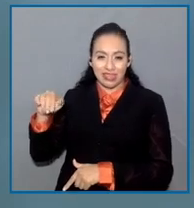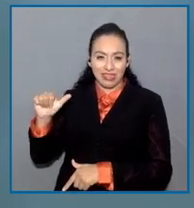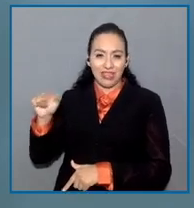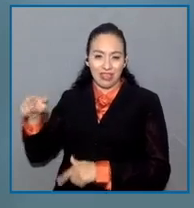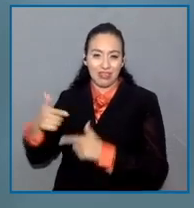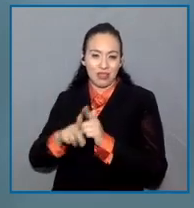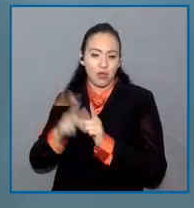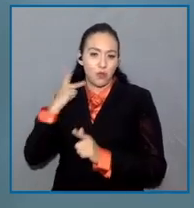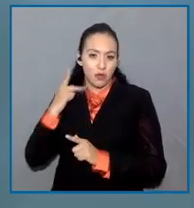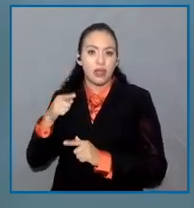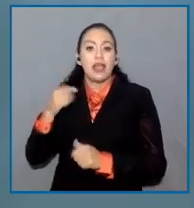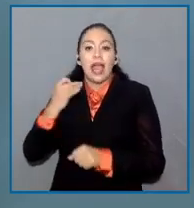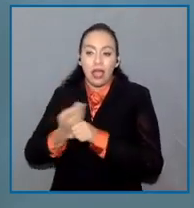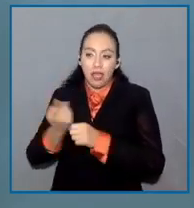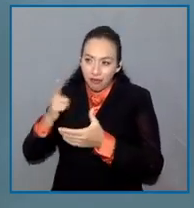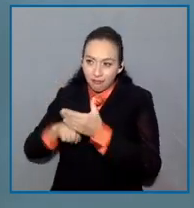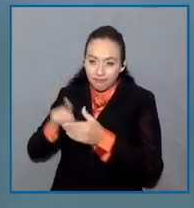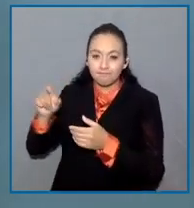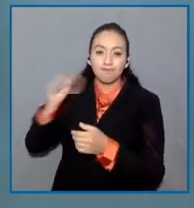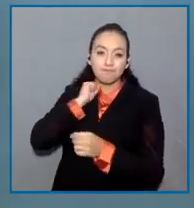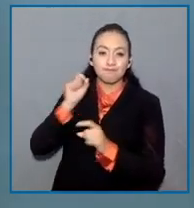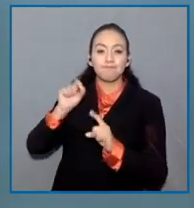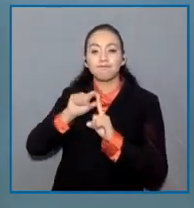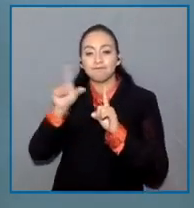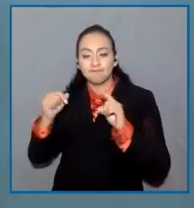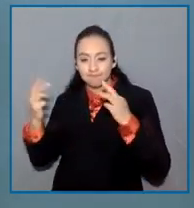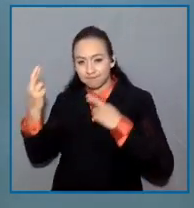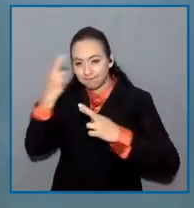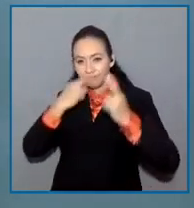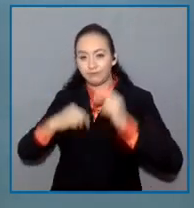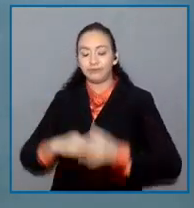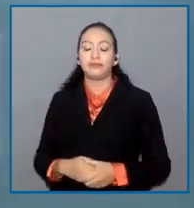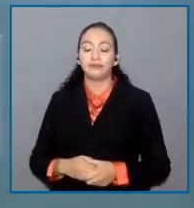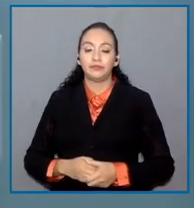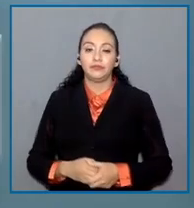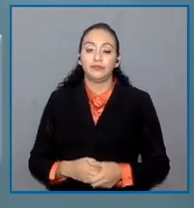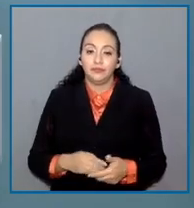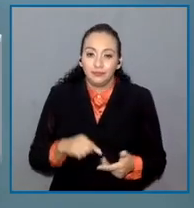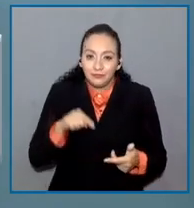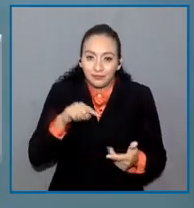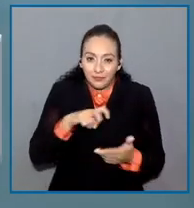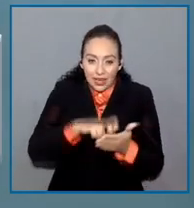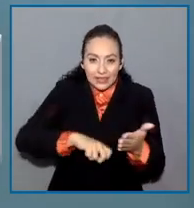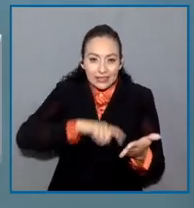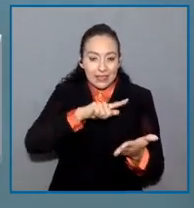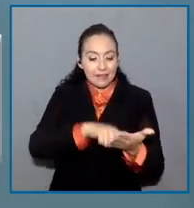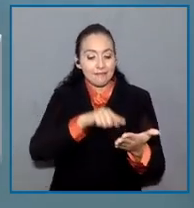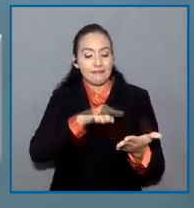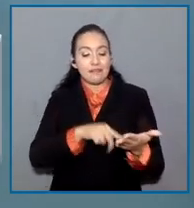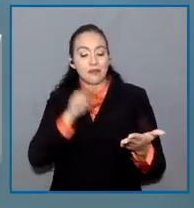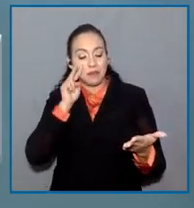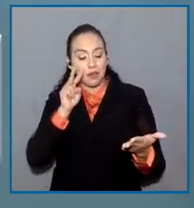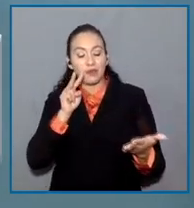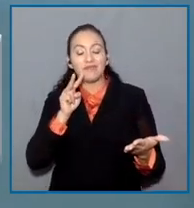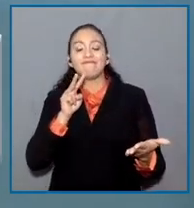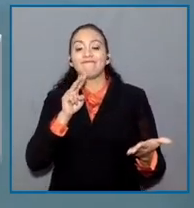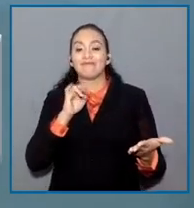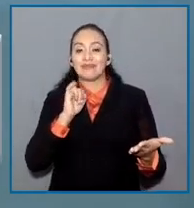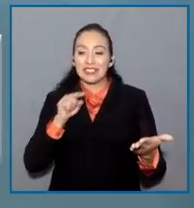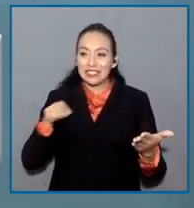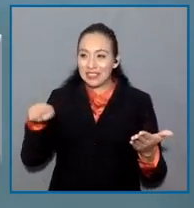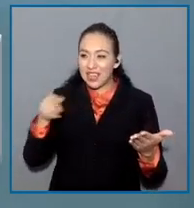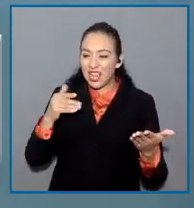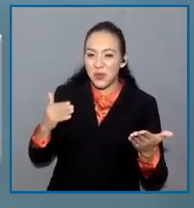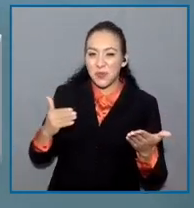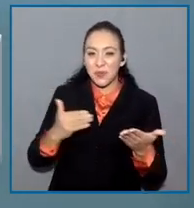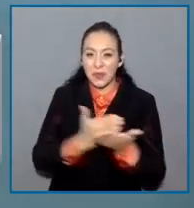Aun cuando esta se quita, se deja la restricción para que los medios de control constitucional puedan verificar la